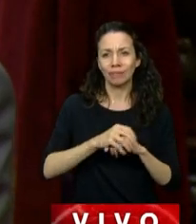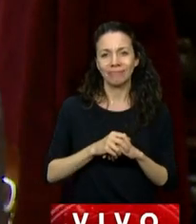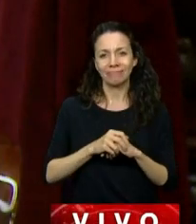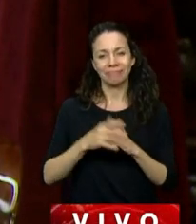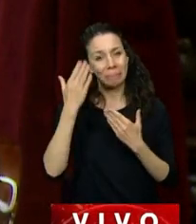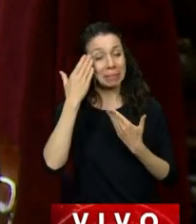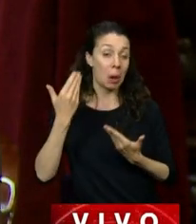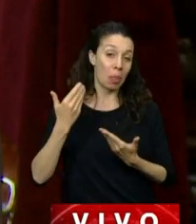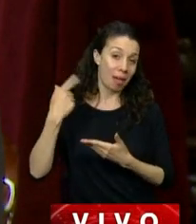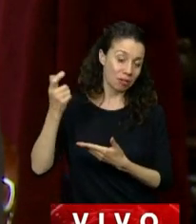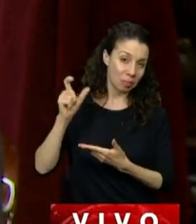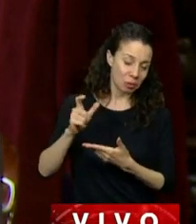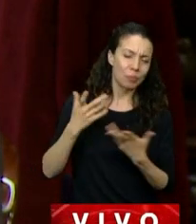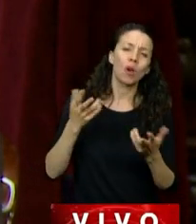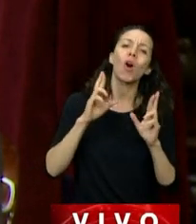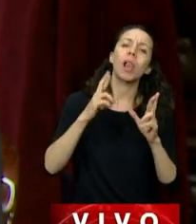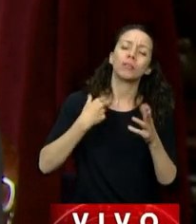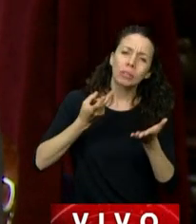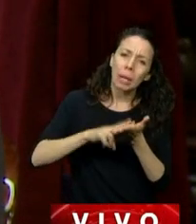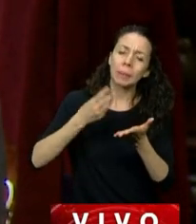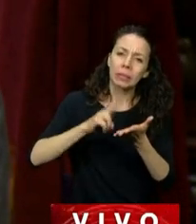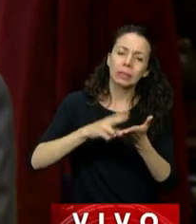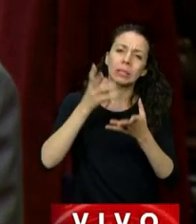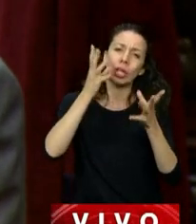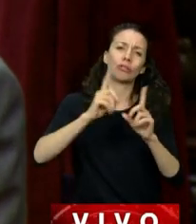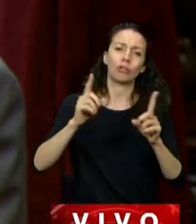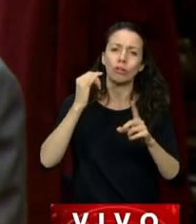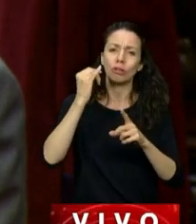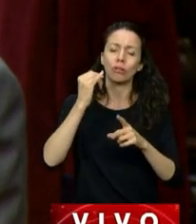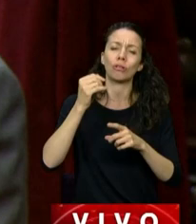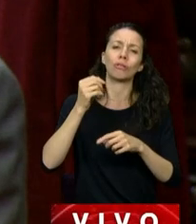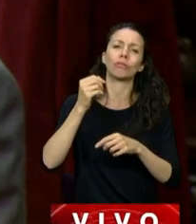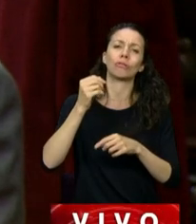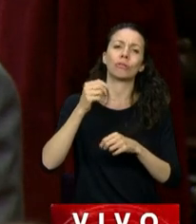Borrego. Espero no ser reiterativo con el Congreso, con todo lo que es el significado